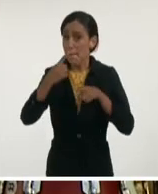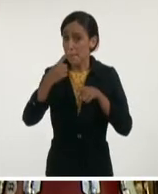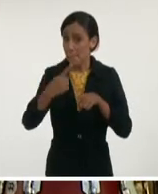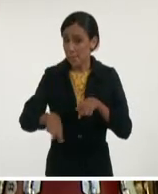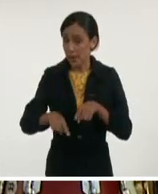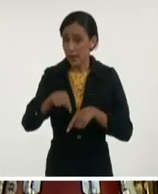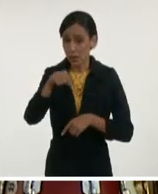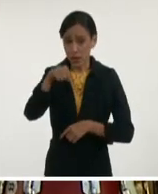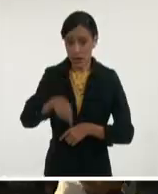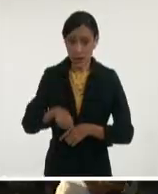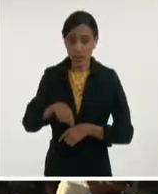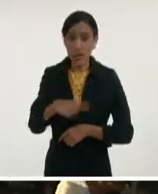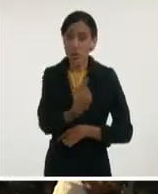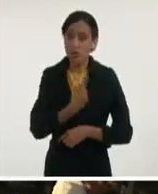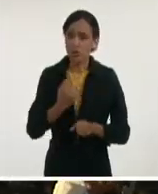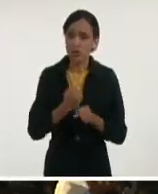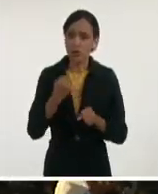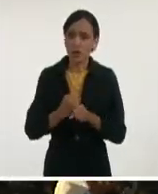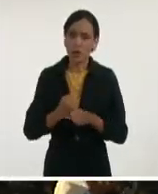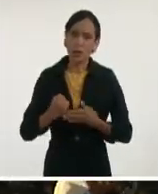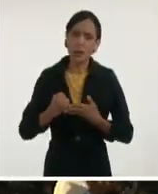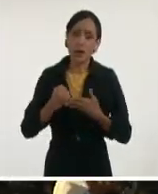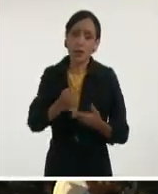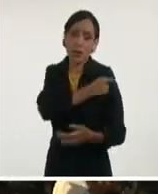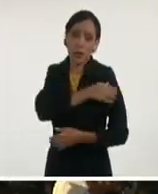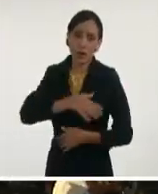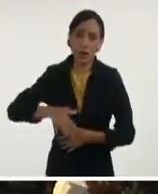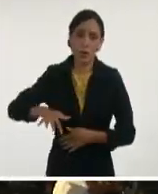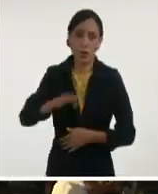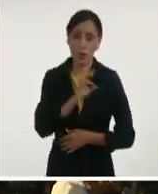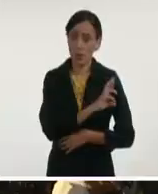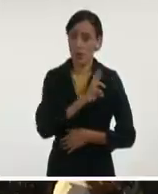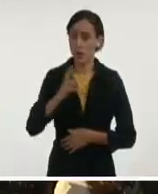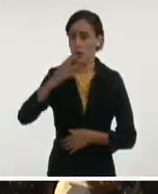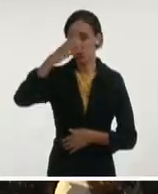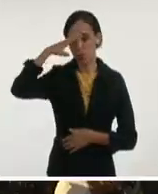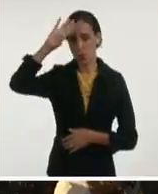el pueblo y por el pueblo, sigue estando la revolución.